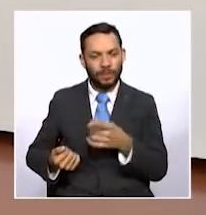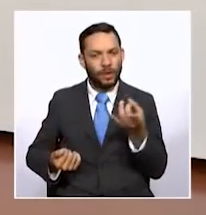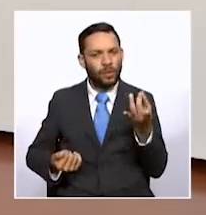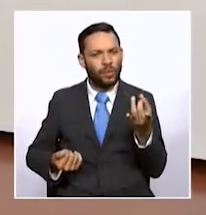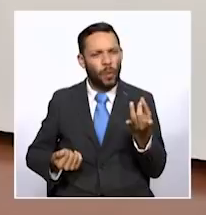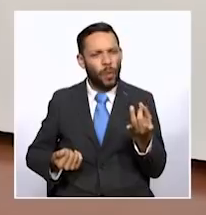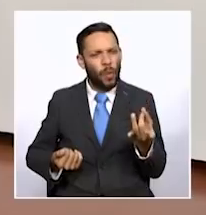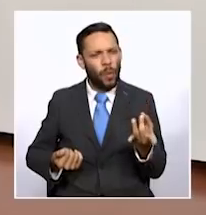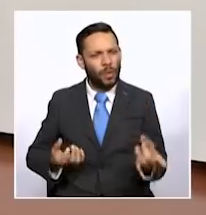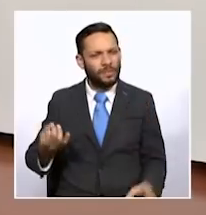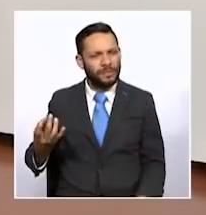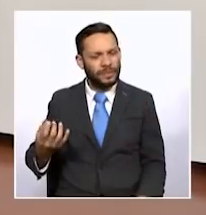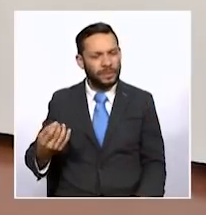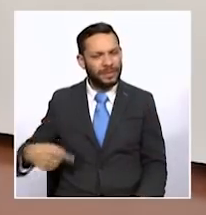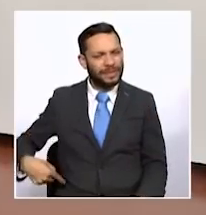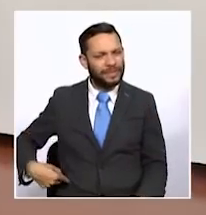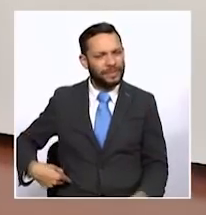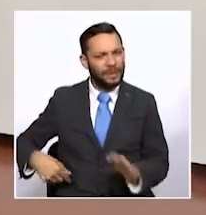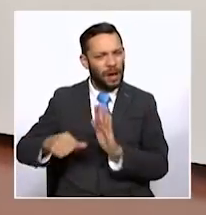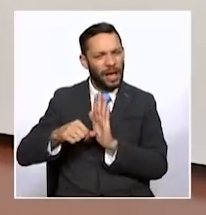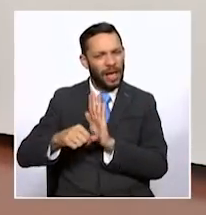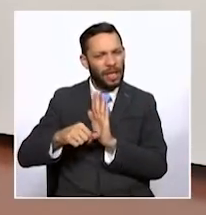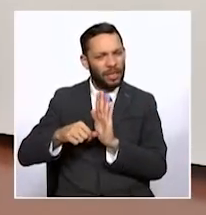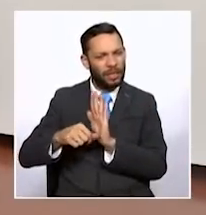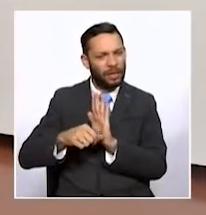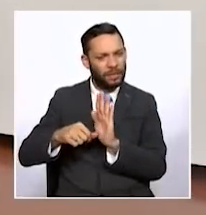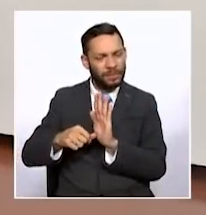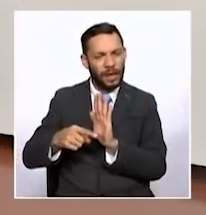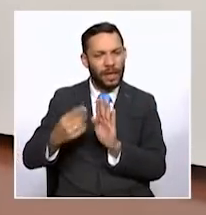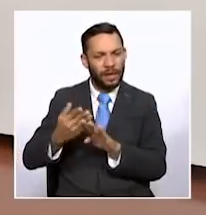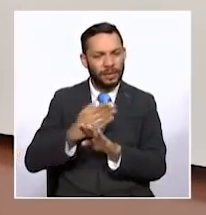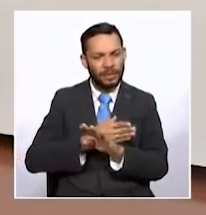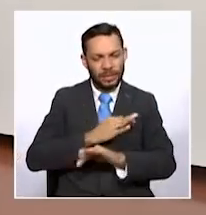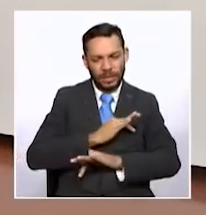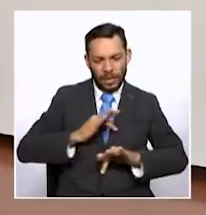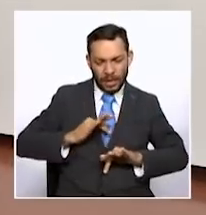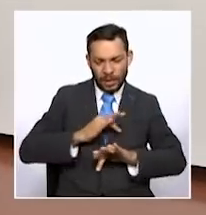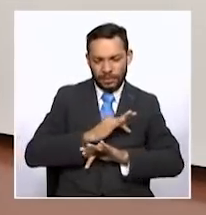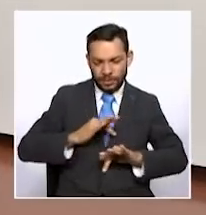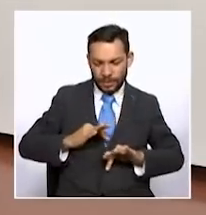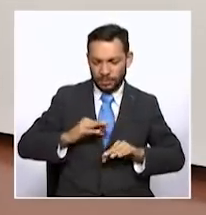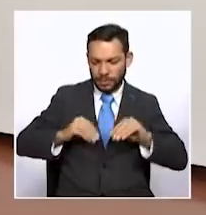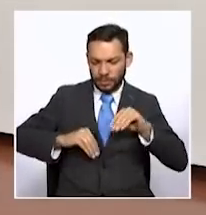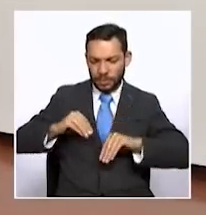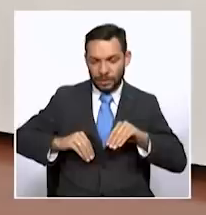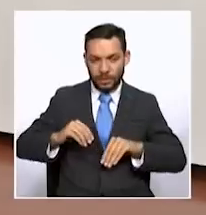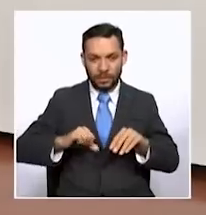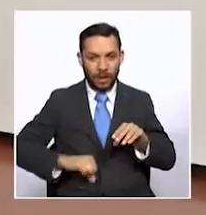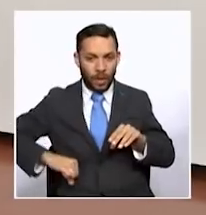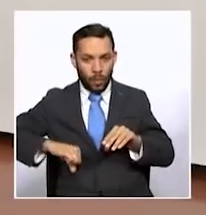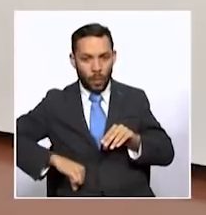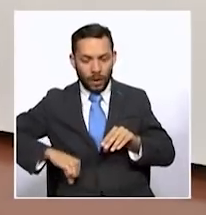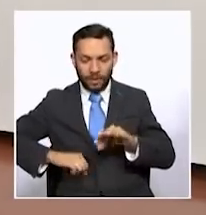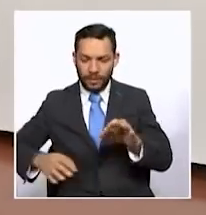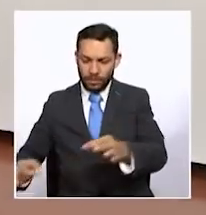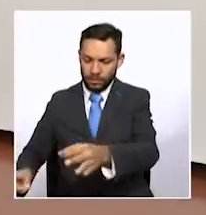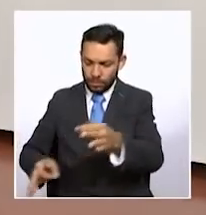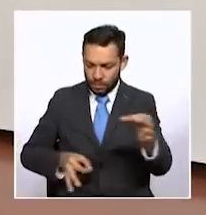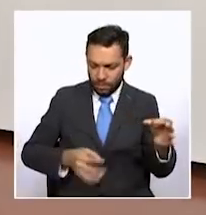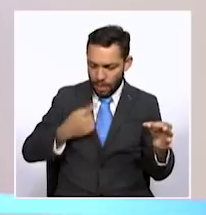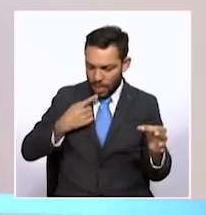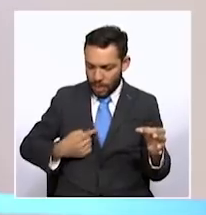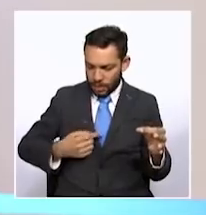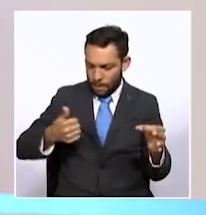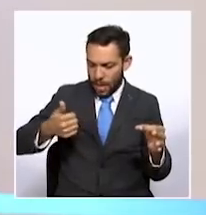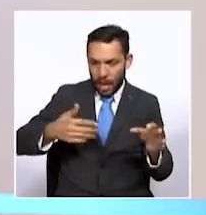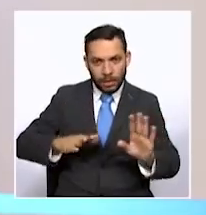lado derecho de la cadera, estuve en terapia y no funcionó y la radiografía salió buena. ¿Qué puedo hacer? Muchas gracias. Hay